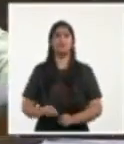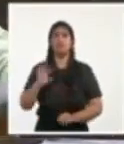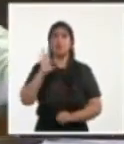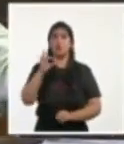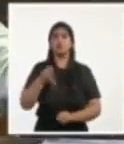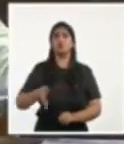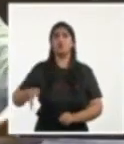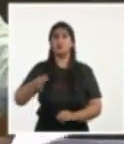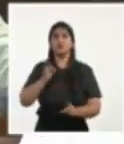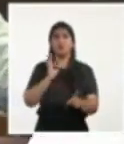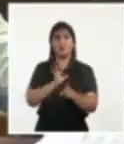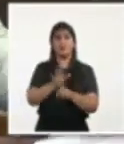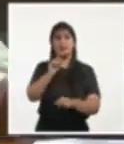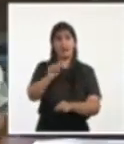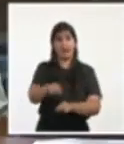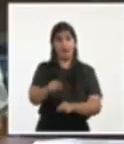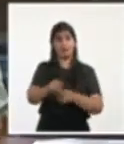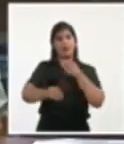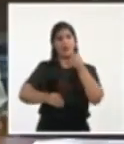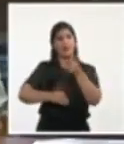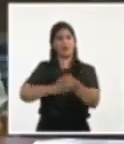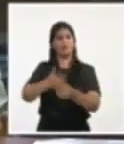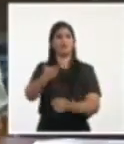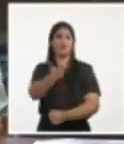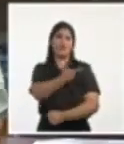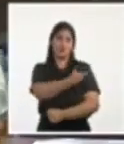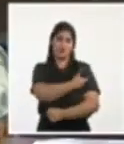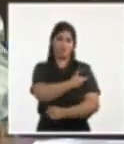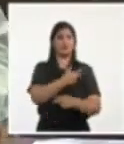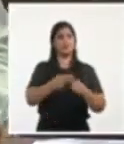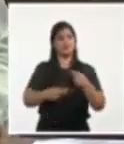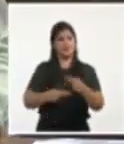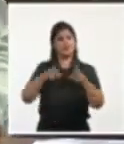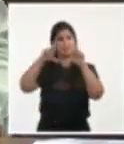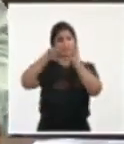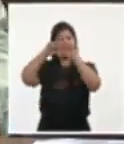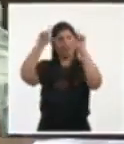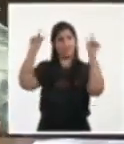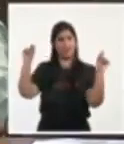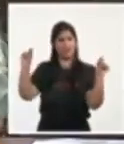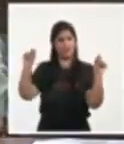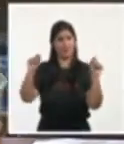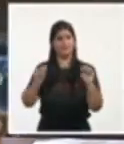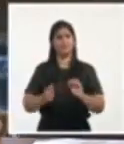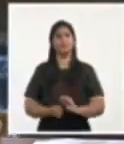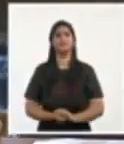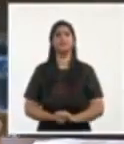comenzarán ahora esta intervención sanitaria.